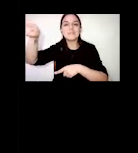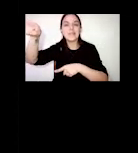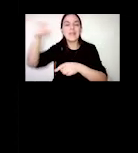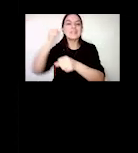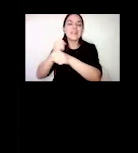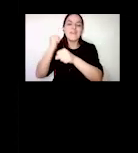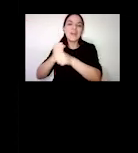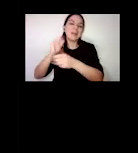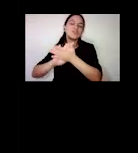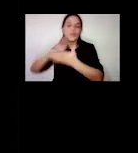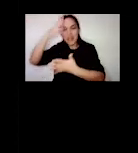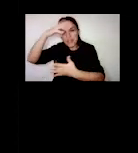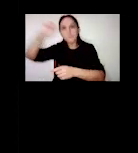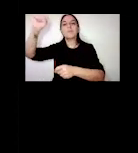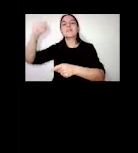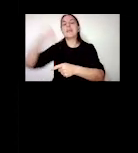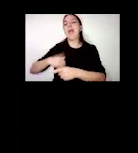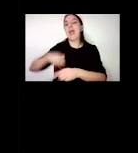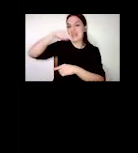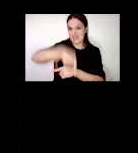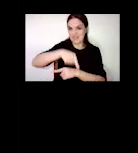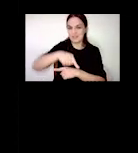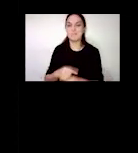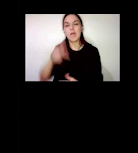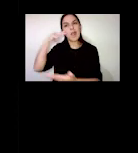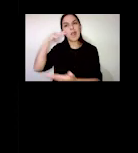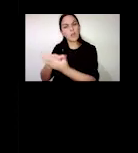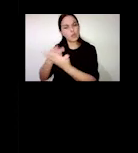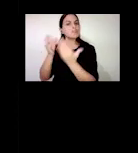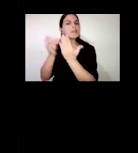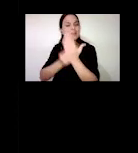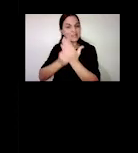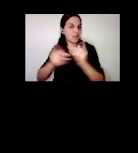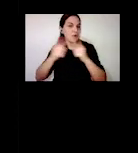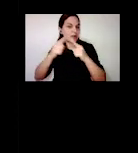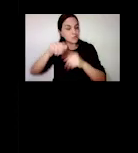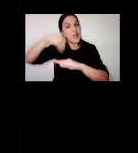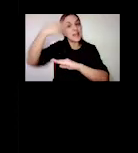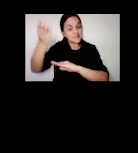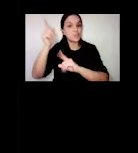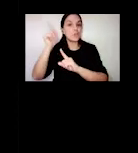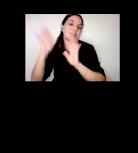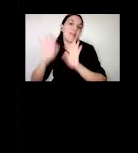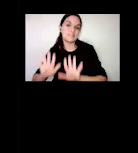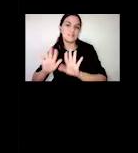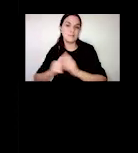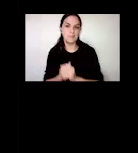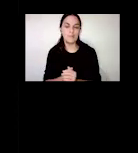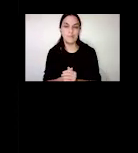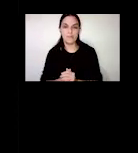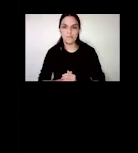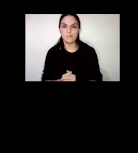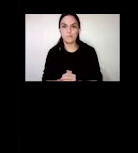tareas diplomáticas en nuestro país, quien está reconocido por el Ministerio de Relaciones Exteriores como diplomático.